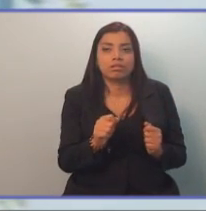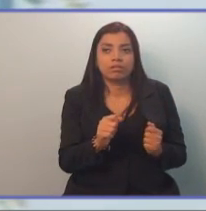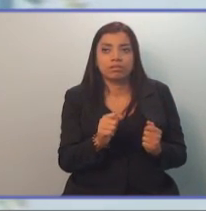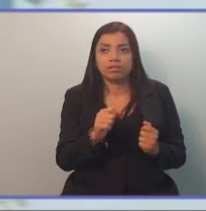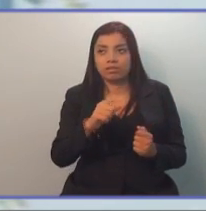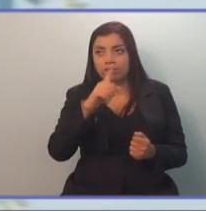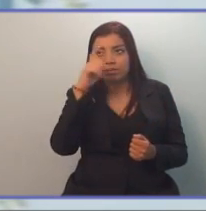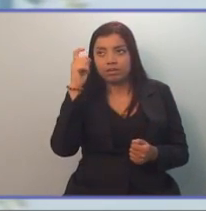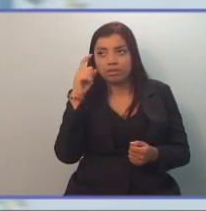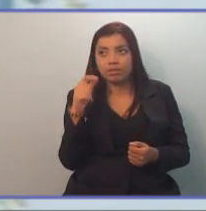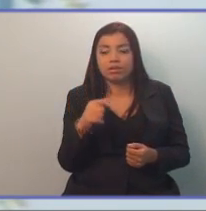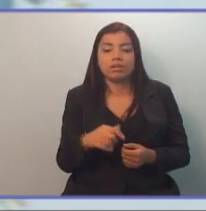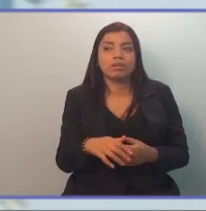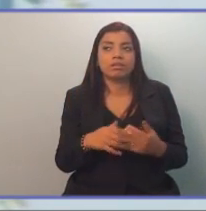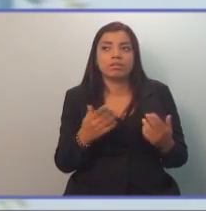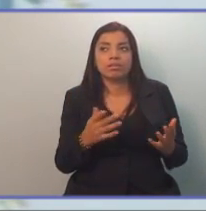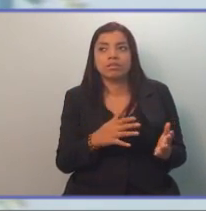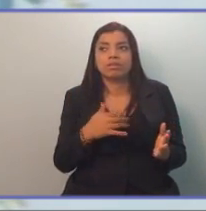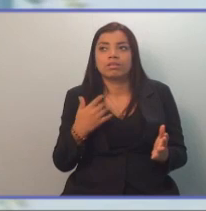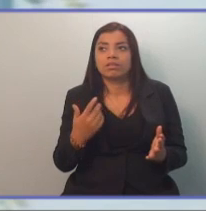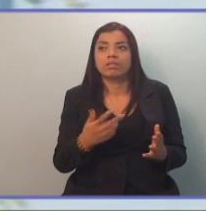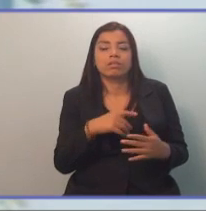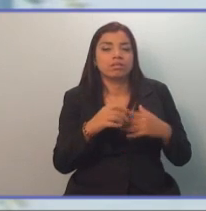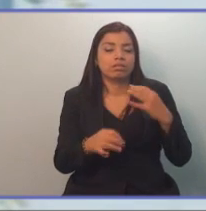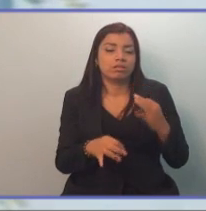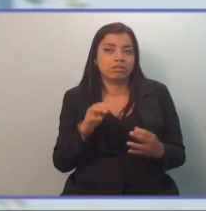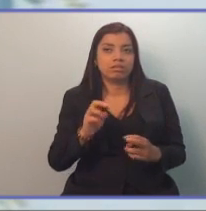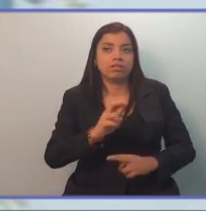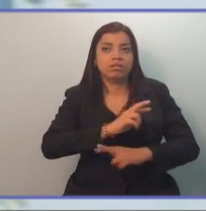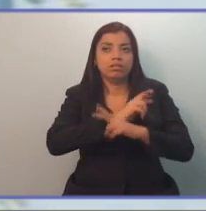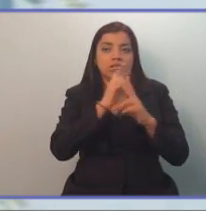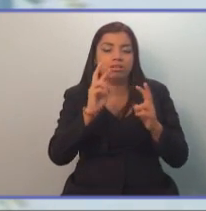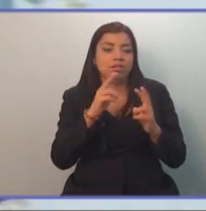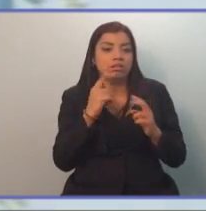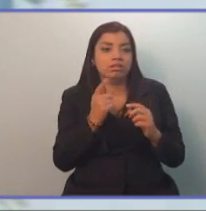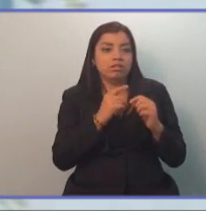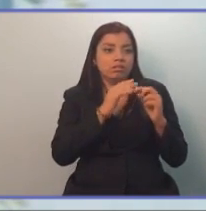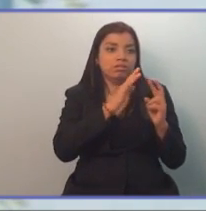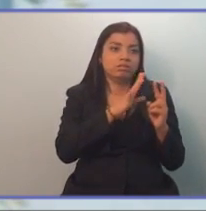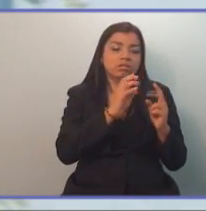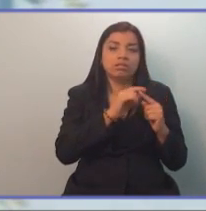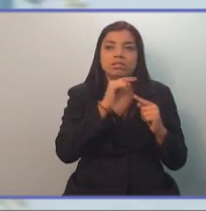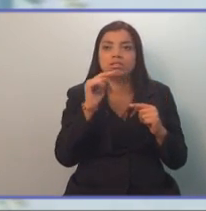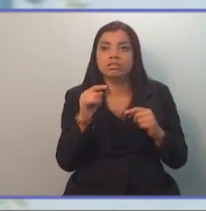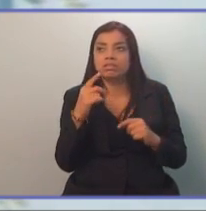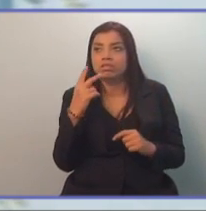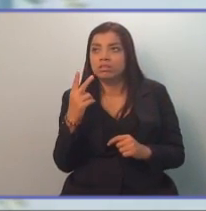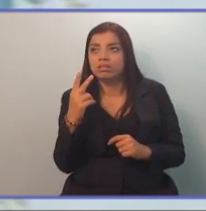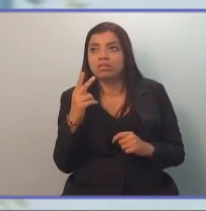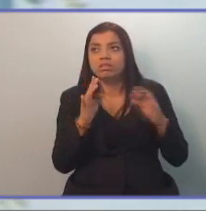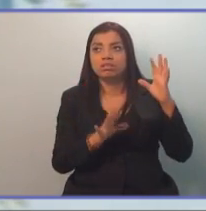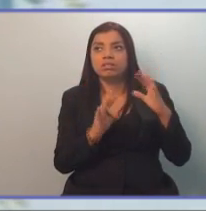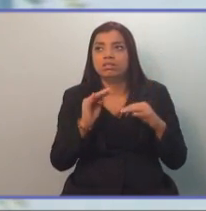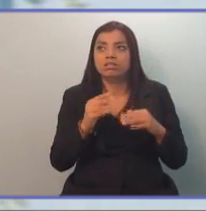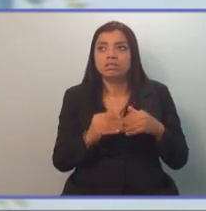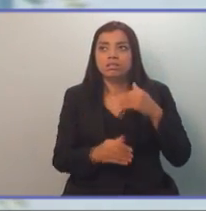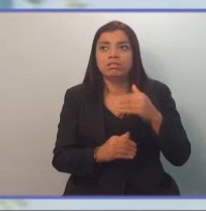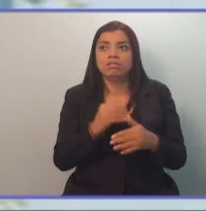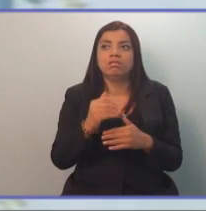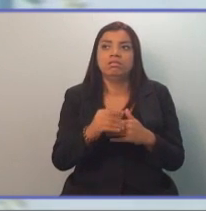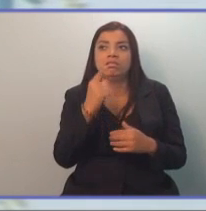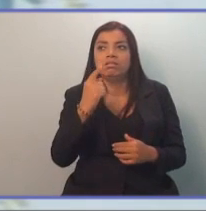laboral. Porque así como tenemos juzgados de paz donde reciben solo 7 y son 2, estamos hablando de 14 procesos en el